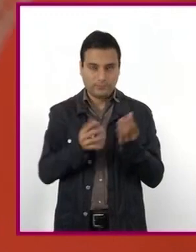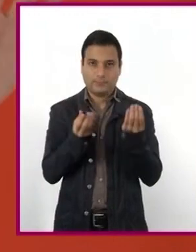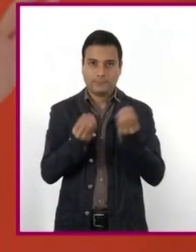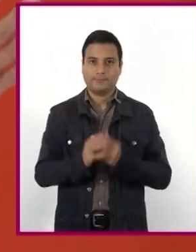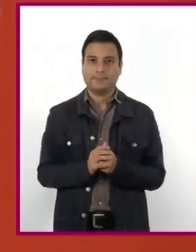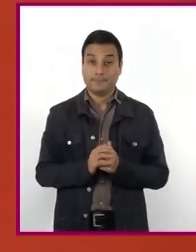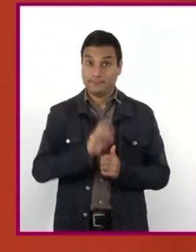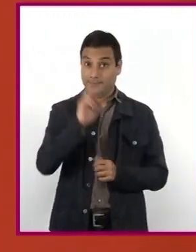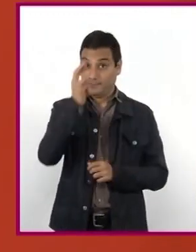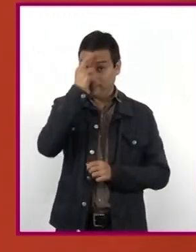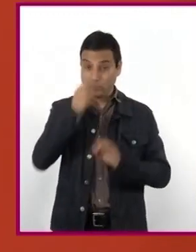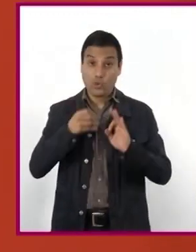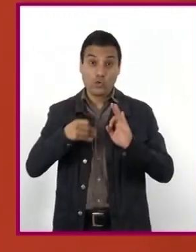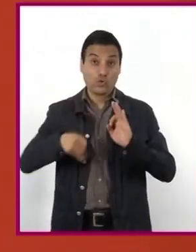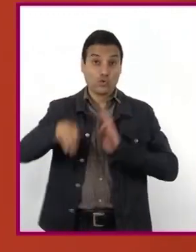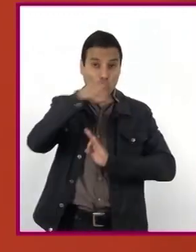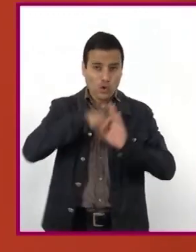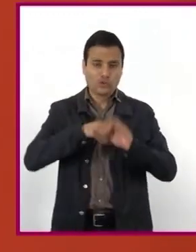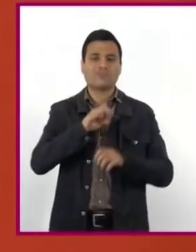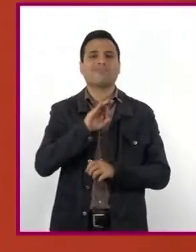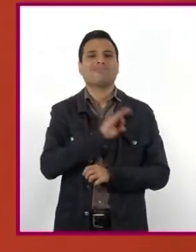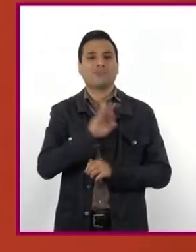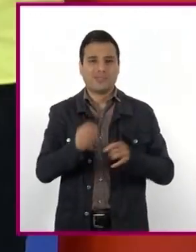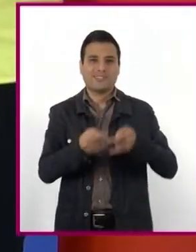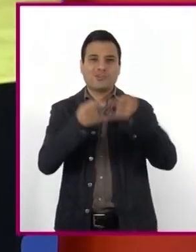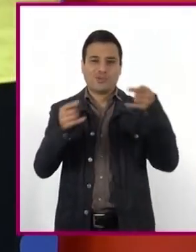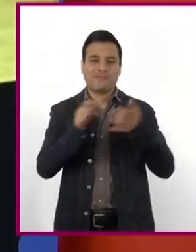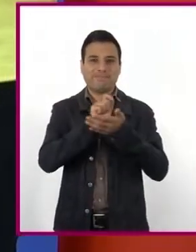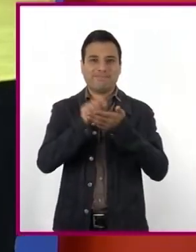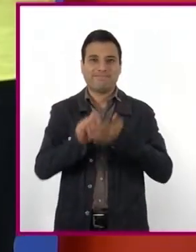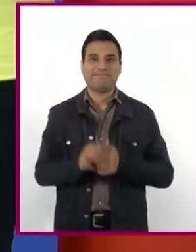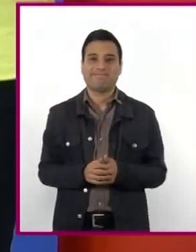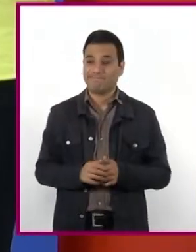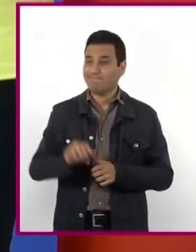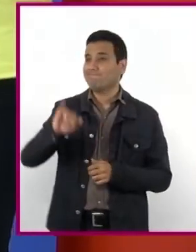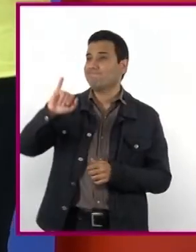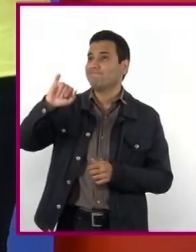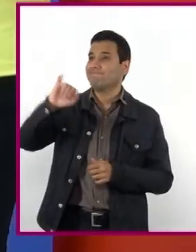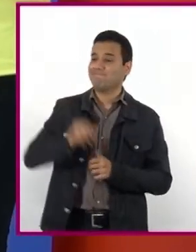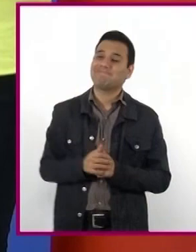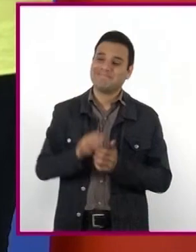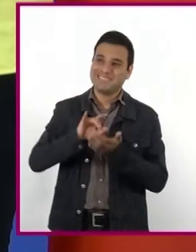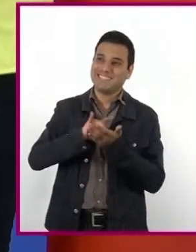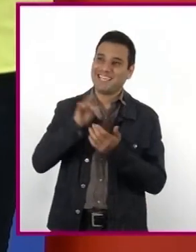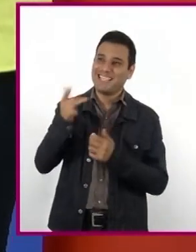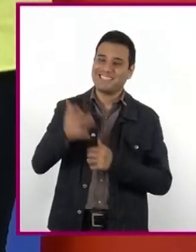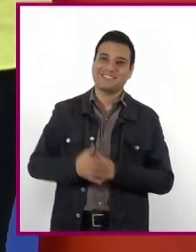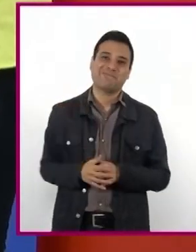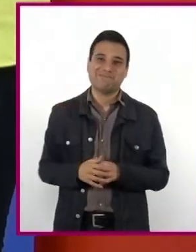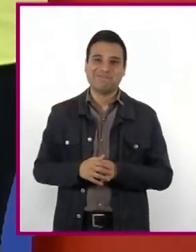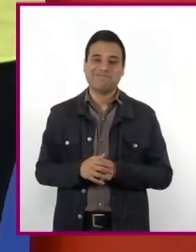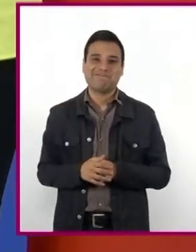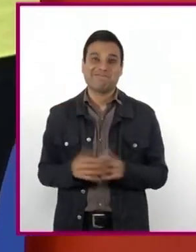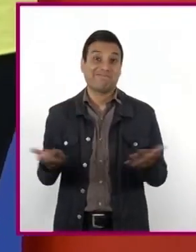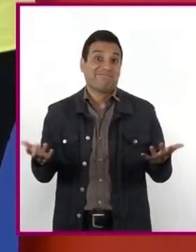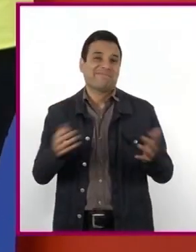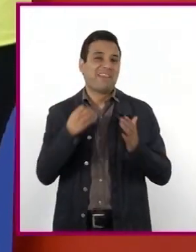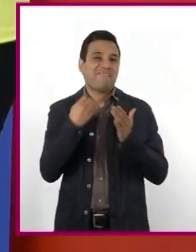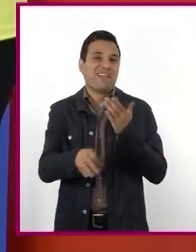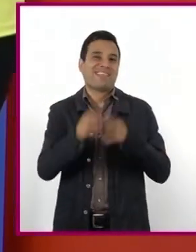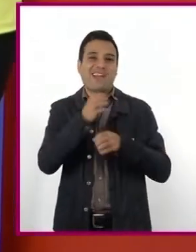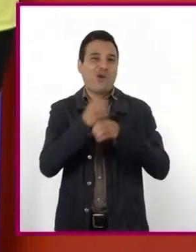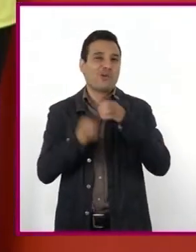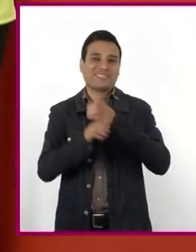que todos tenemos una historia que contar. Es verdad, profesora. Muchas gracias. Aún tenemos mucho